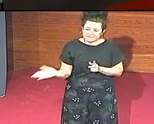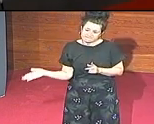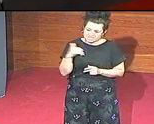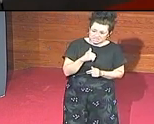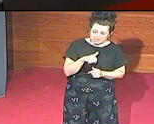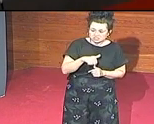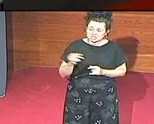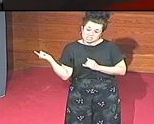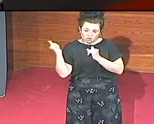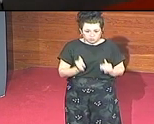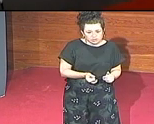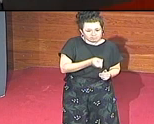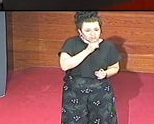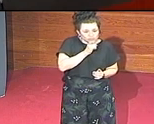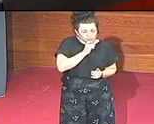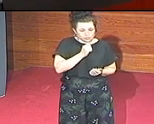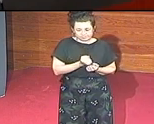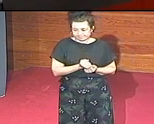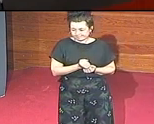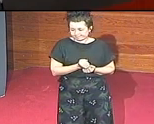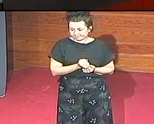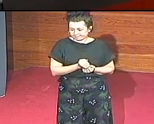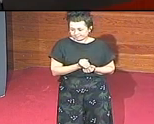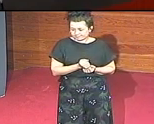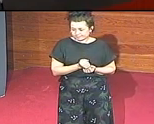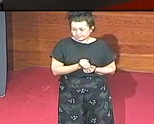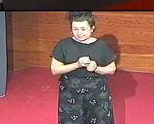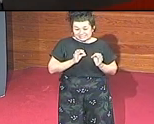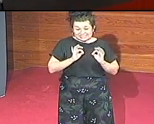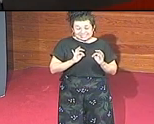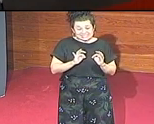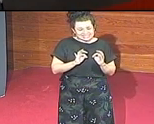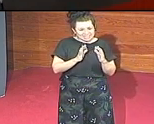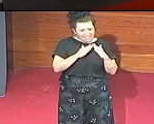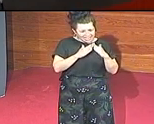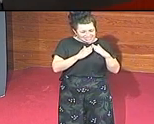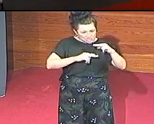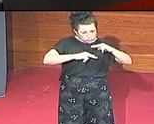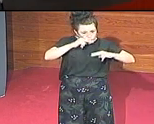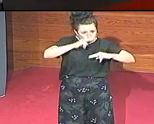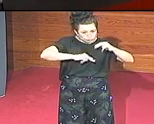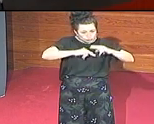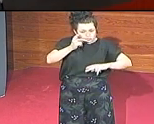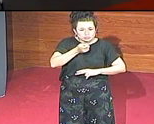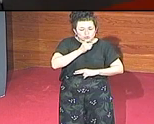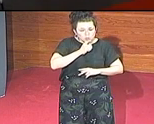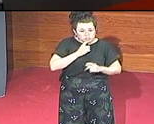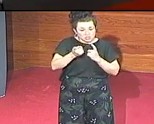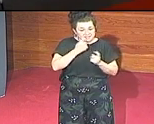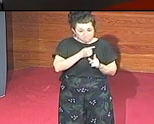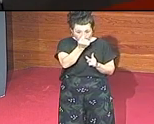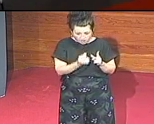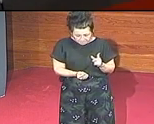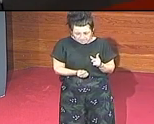como llegaron allí y sobre todo como construían las casas esto también es una infografía lo podía haber hecho más